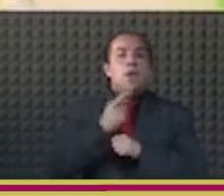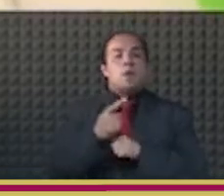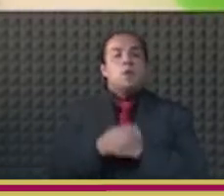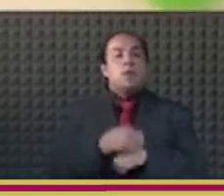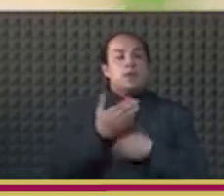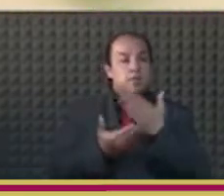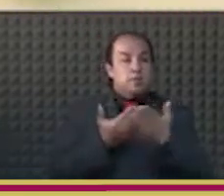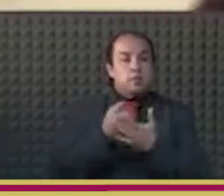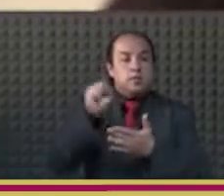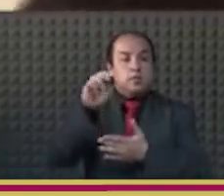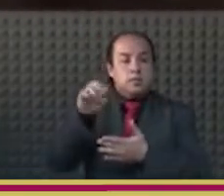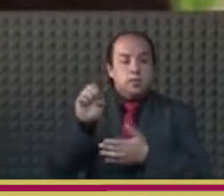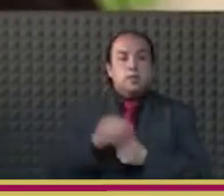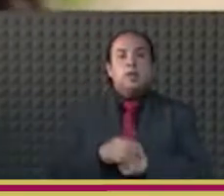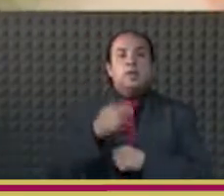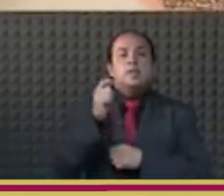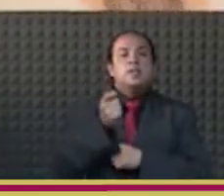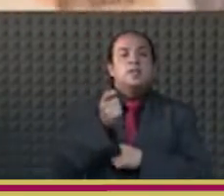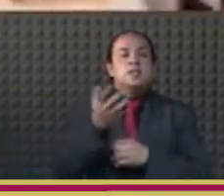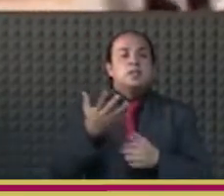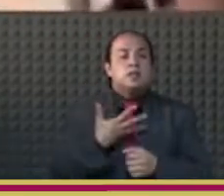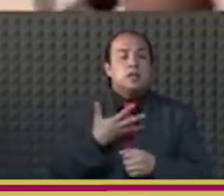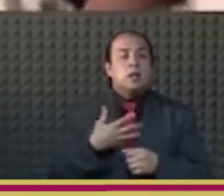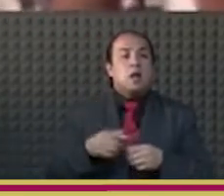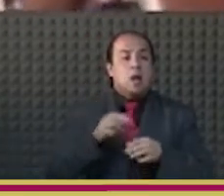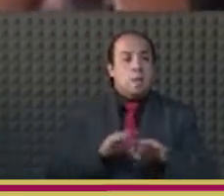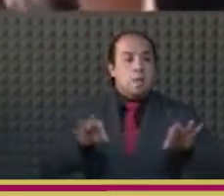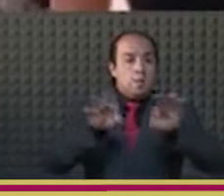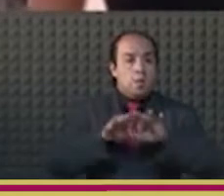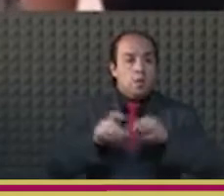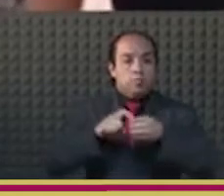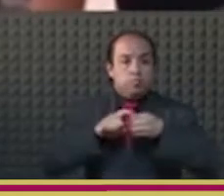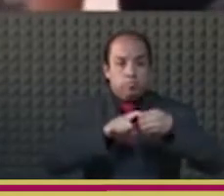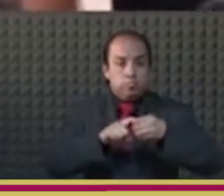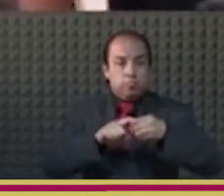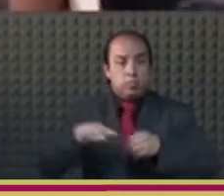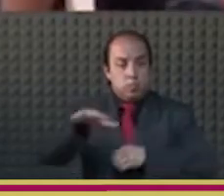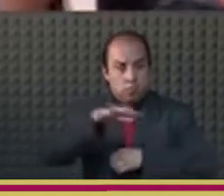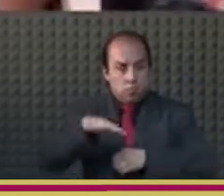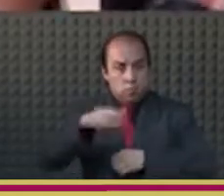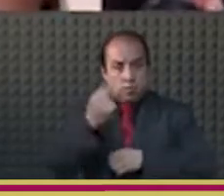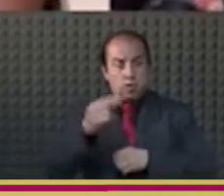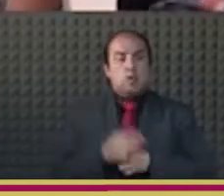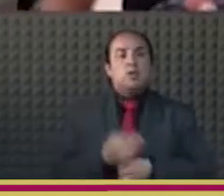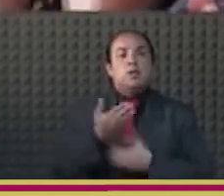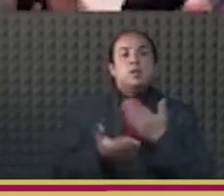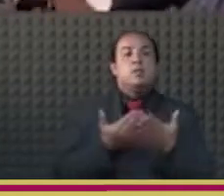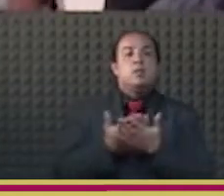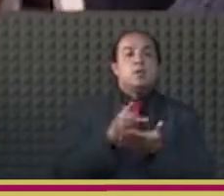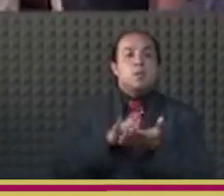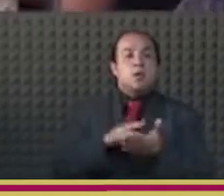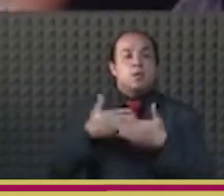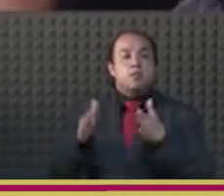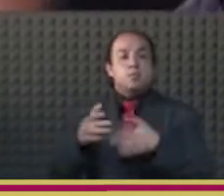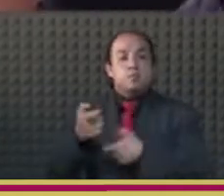fungir como una pieza clave de intermediación laboral en un contexto que requiere de sus servicios y coadyuvar así a la reactivación económica y